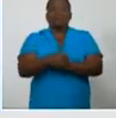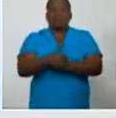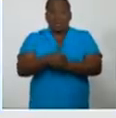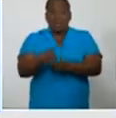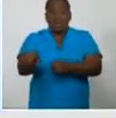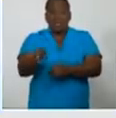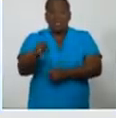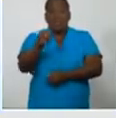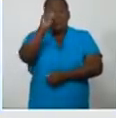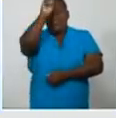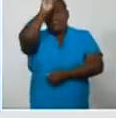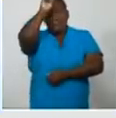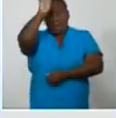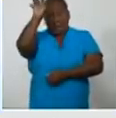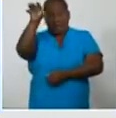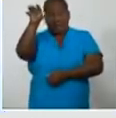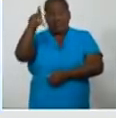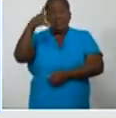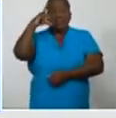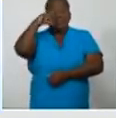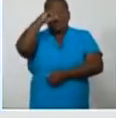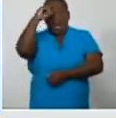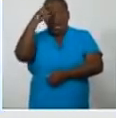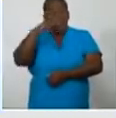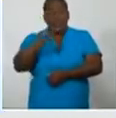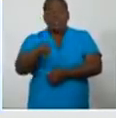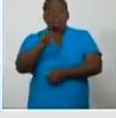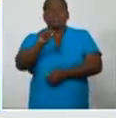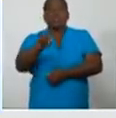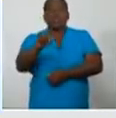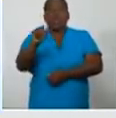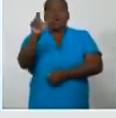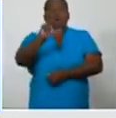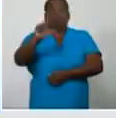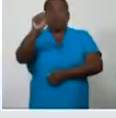Matambre, San Luis y Consolación del Sur con 1 cada uno.